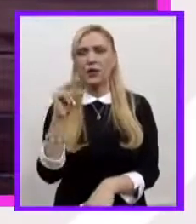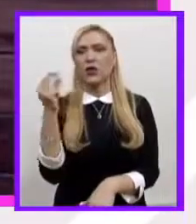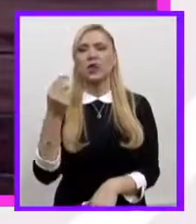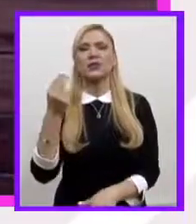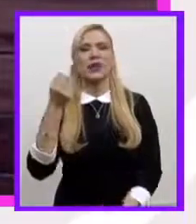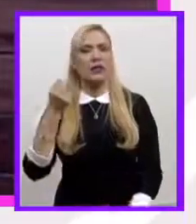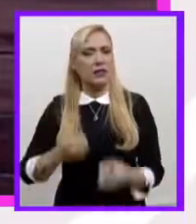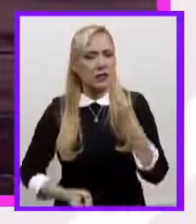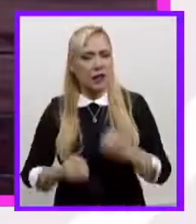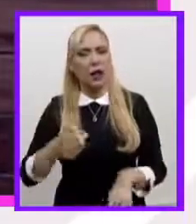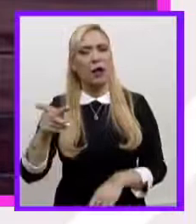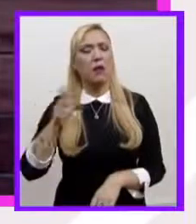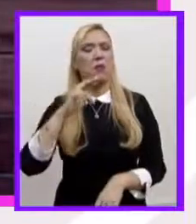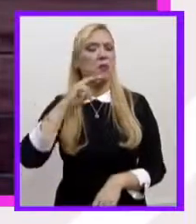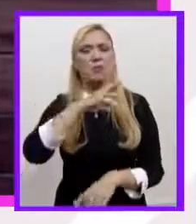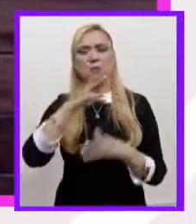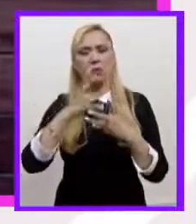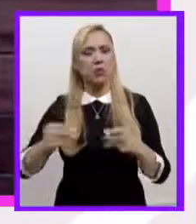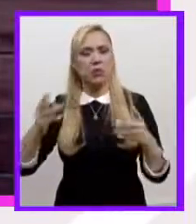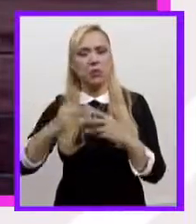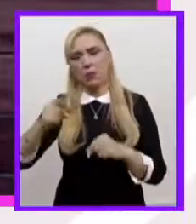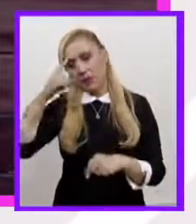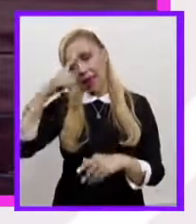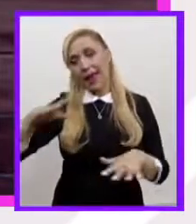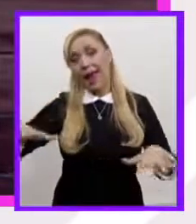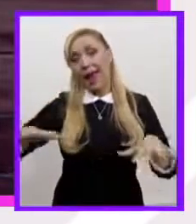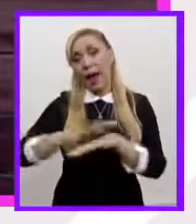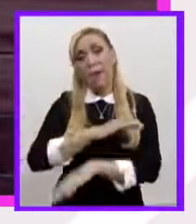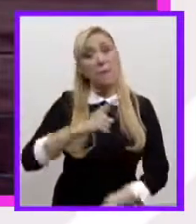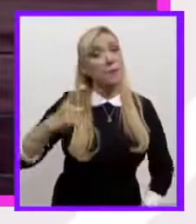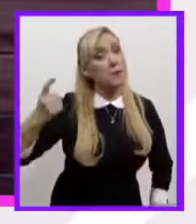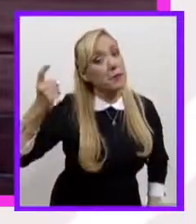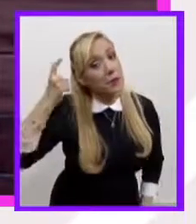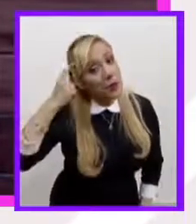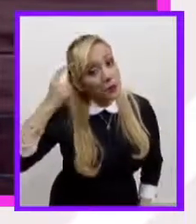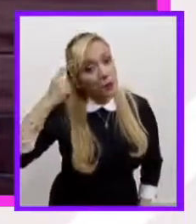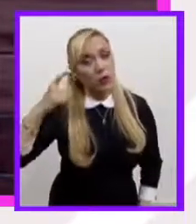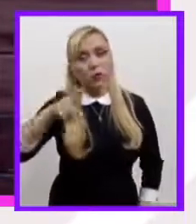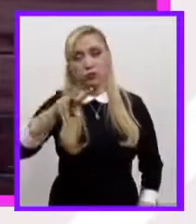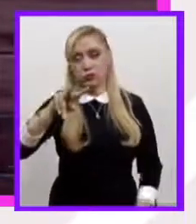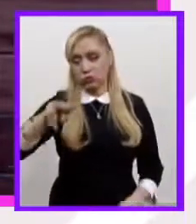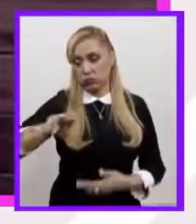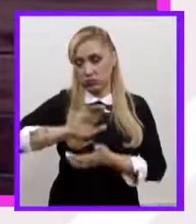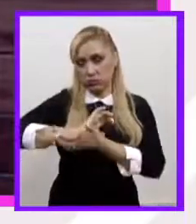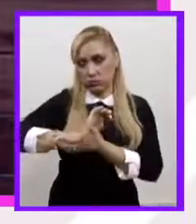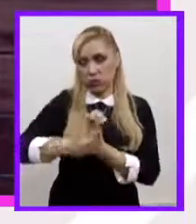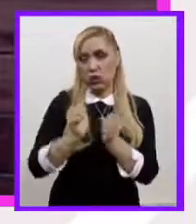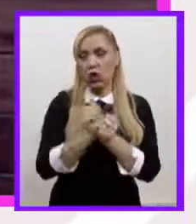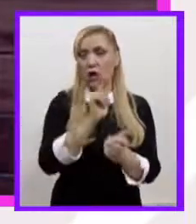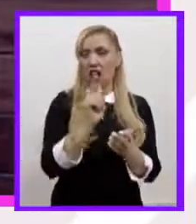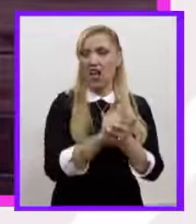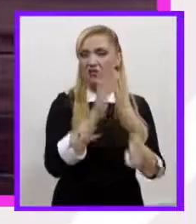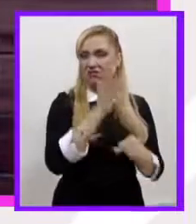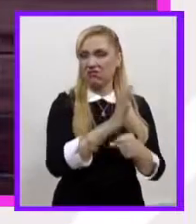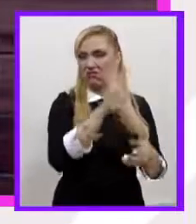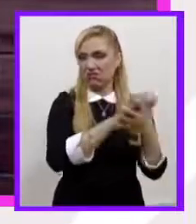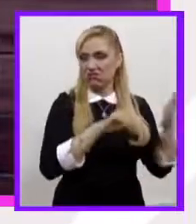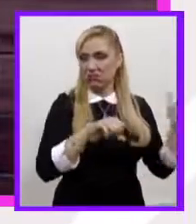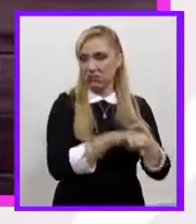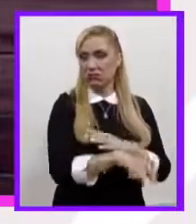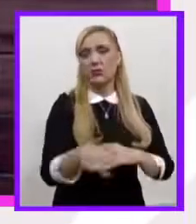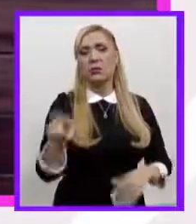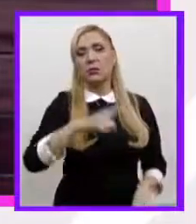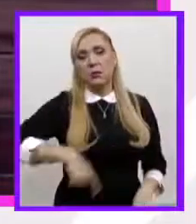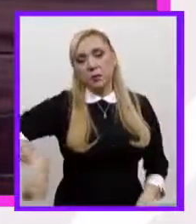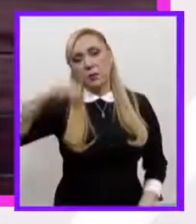que podrían ser más efectivas en búsqueda de la transformación social, porque mirar la discriminación a través de la ley penal nos lleva a